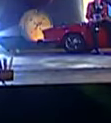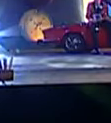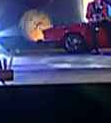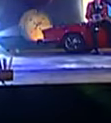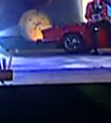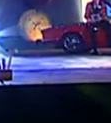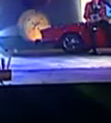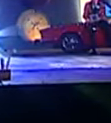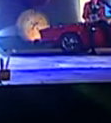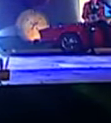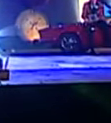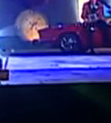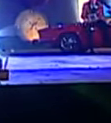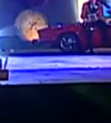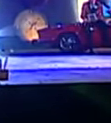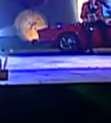como un flash